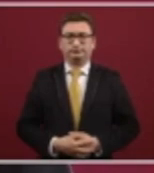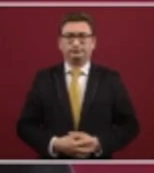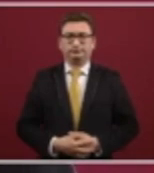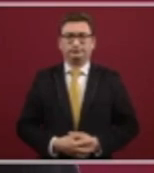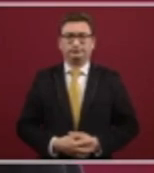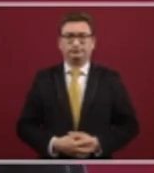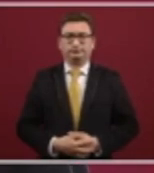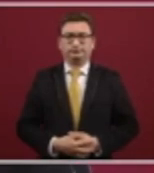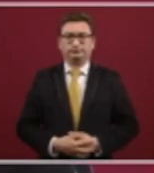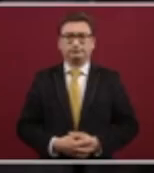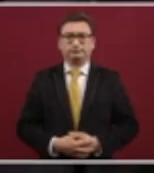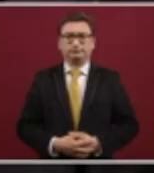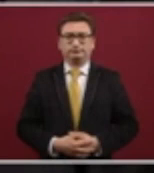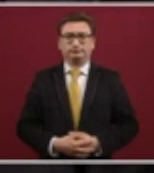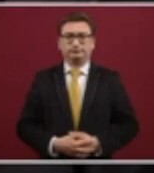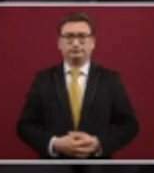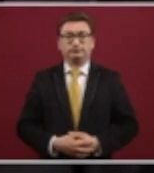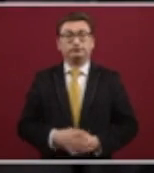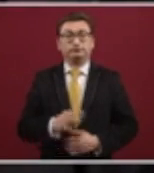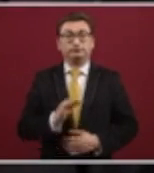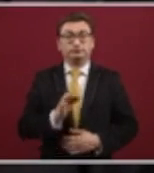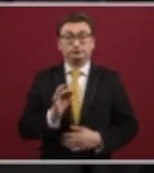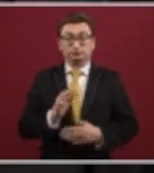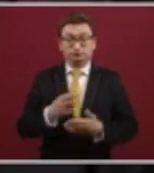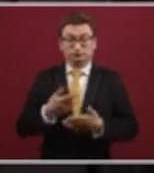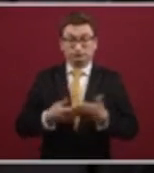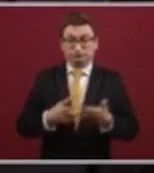suscriba un acuerdo comercial,